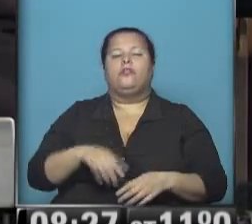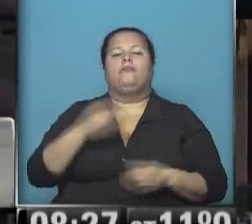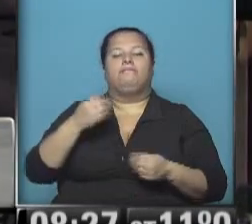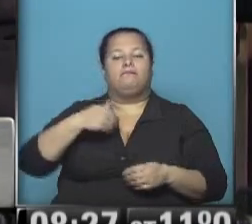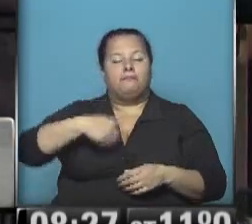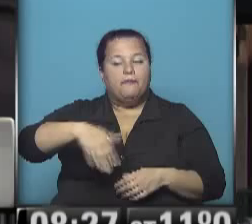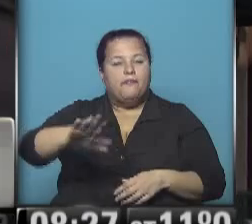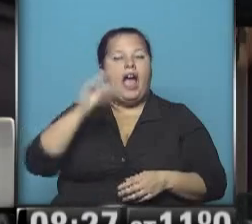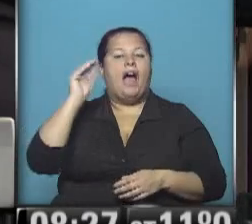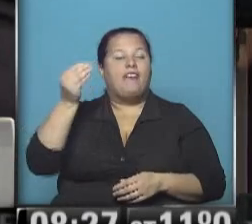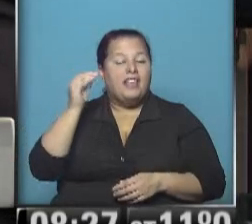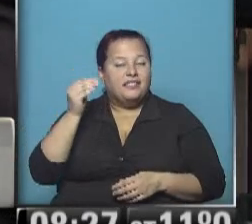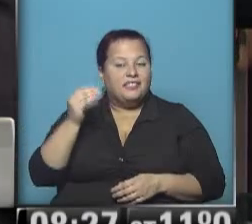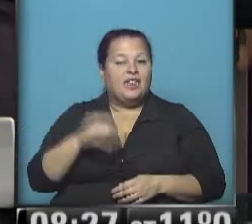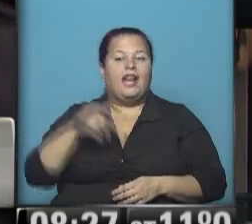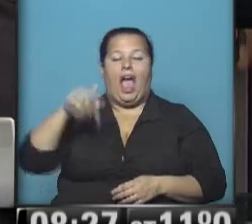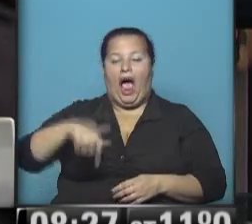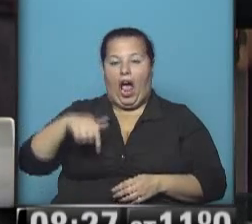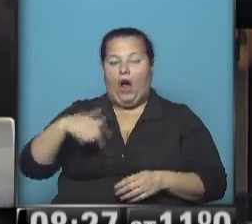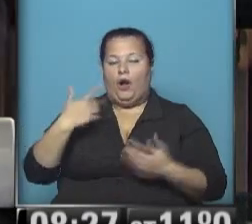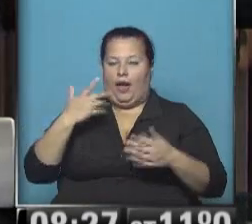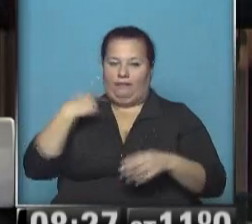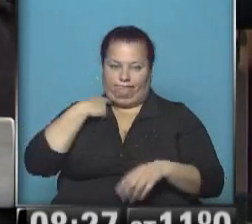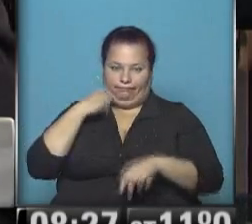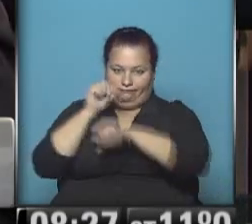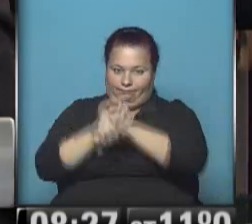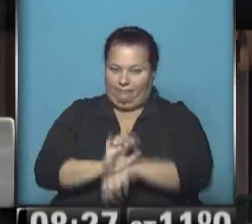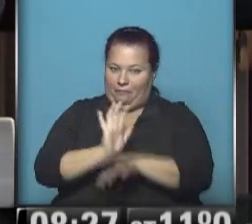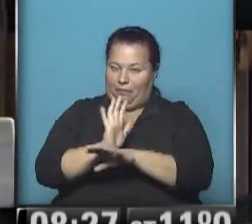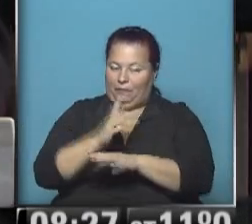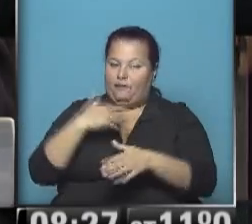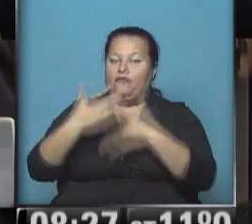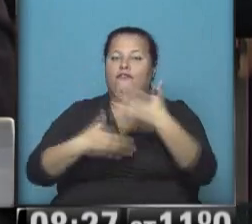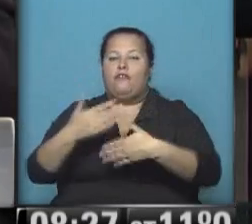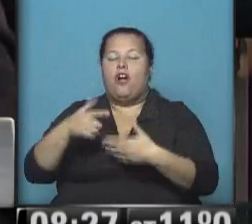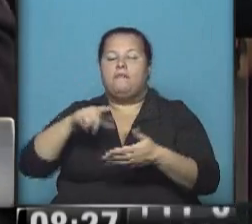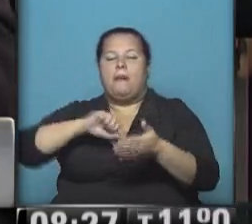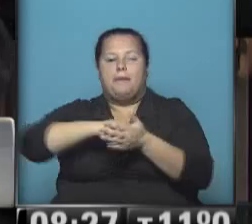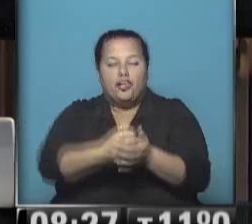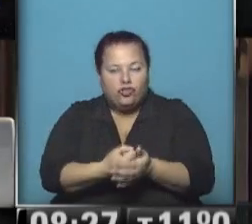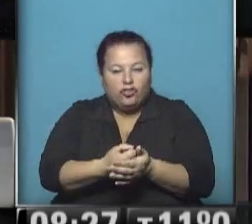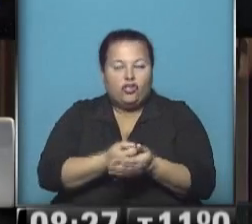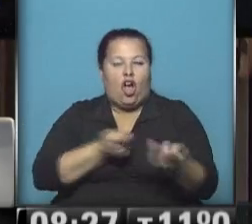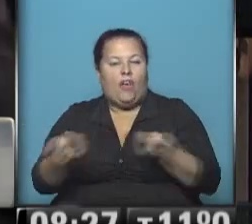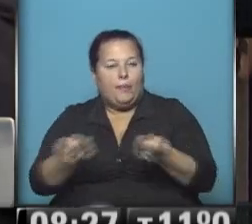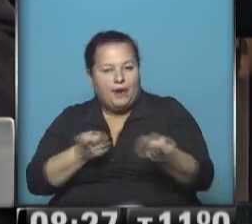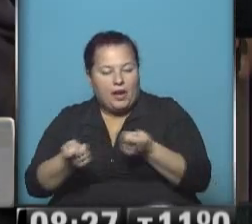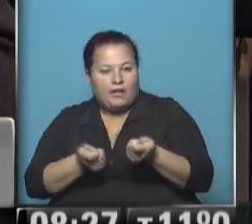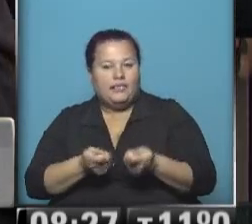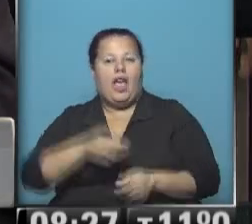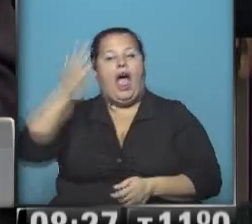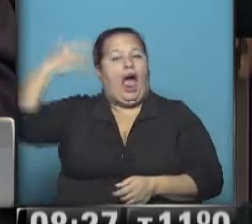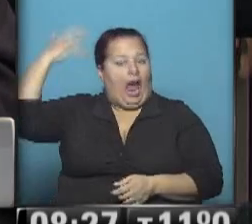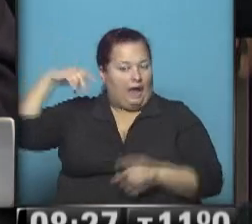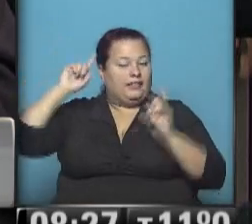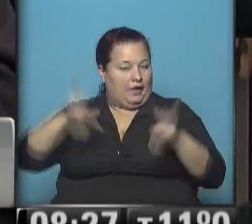está llevando a que brasil hoy sea presa también de estas tendencias estas presiones especulativas que en otros momentos